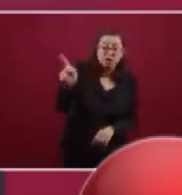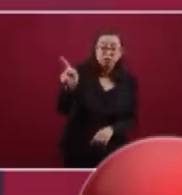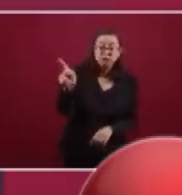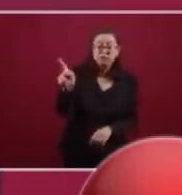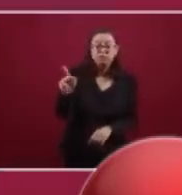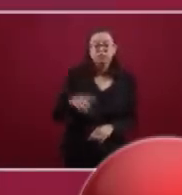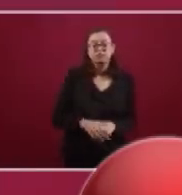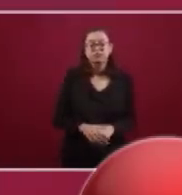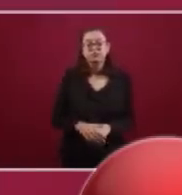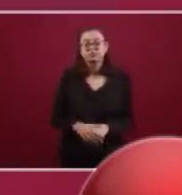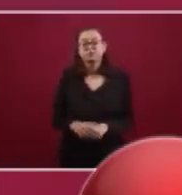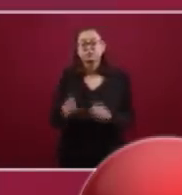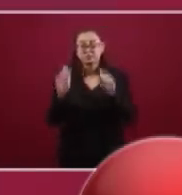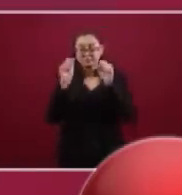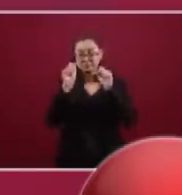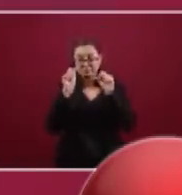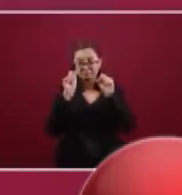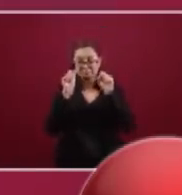me levanto